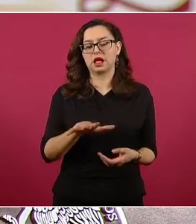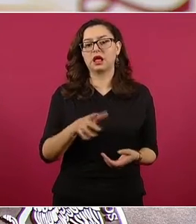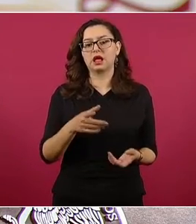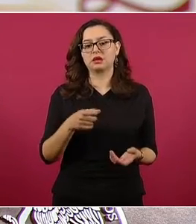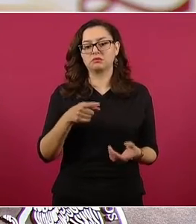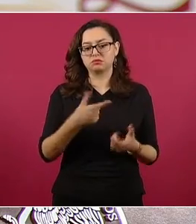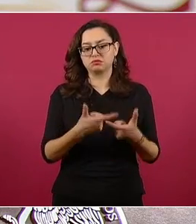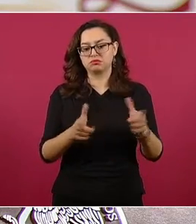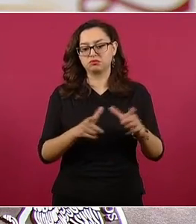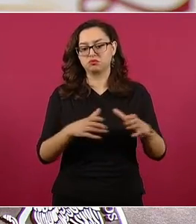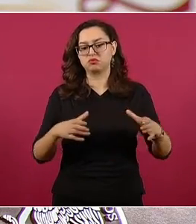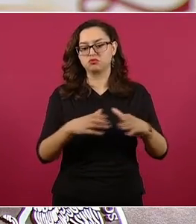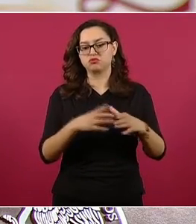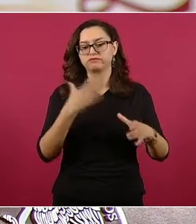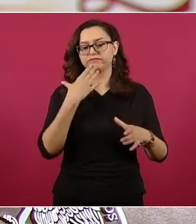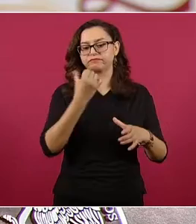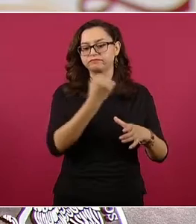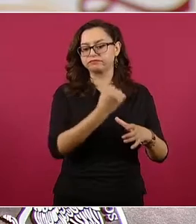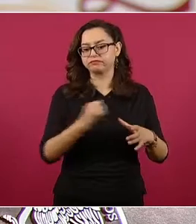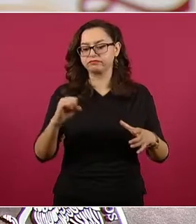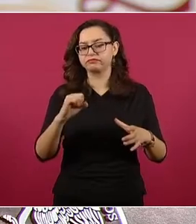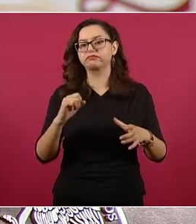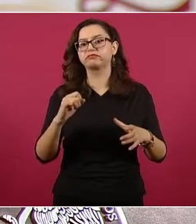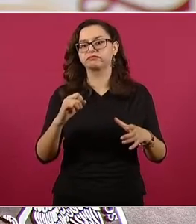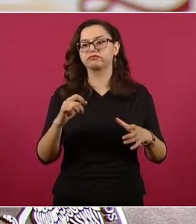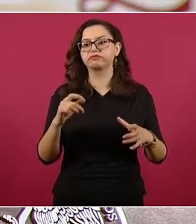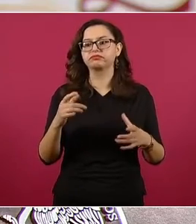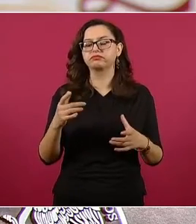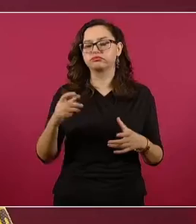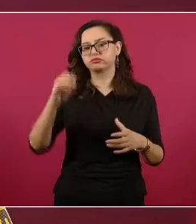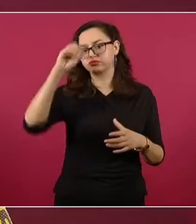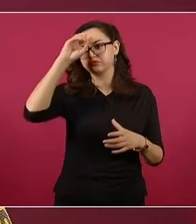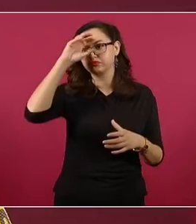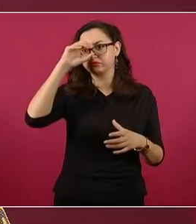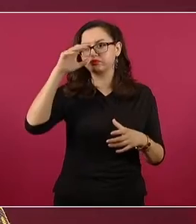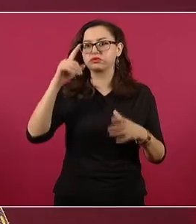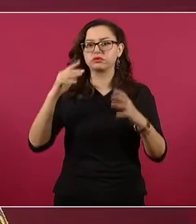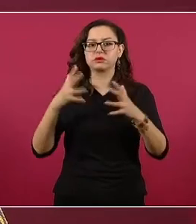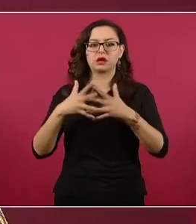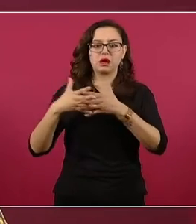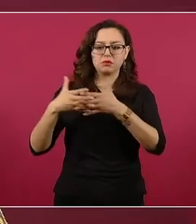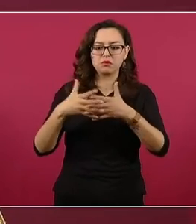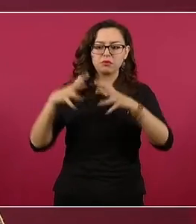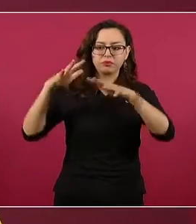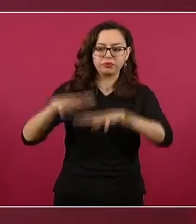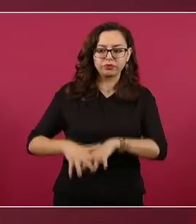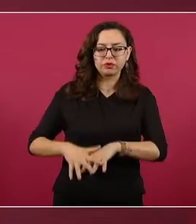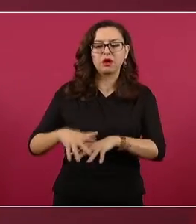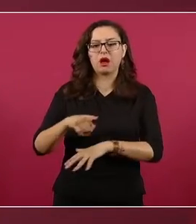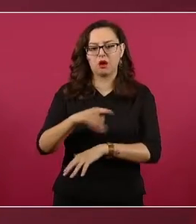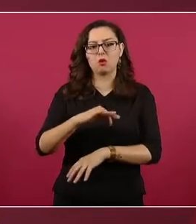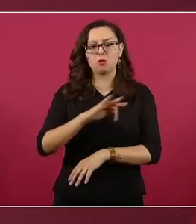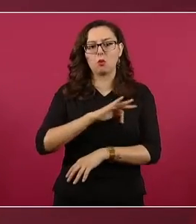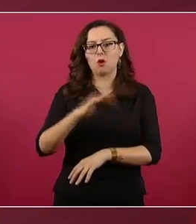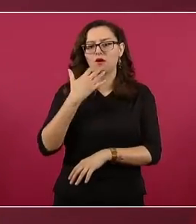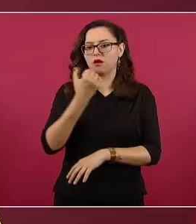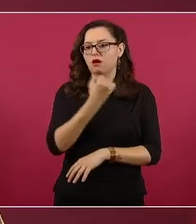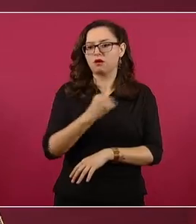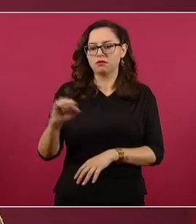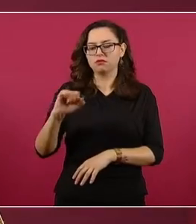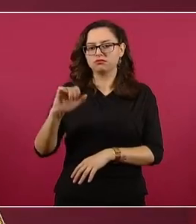la búsqueda y rescate de personas atrapadas en estructuras colapsadas, empleando equipo